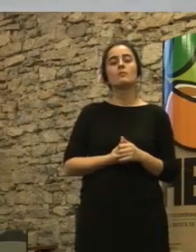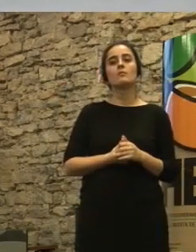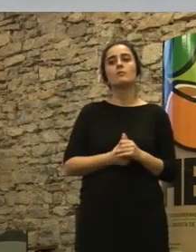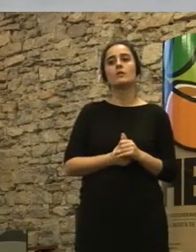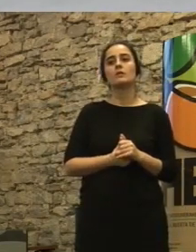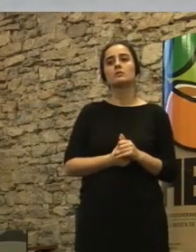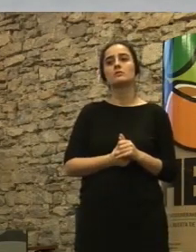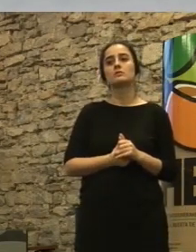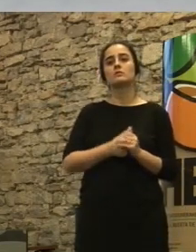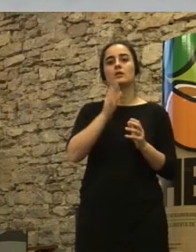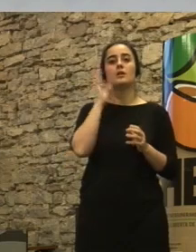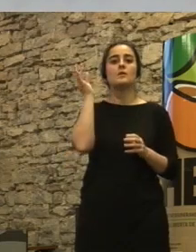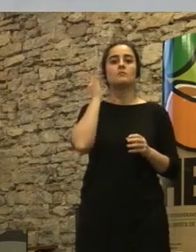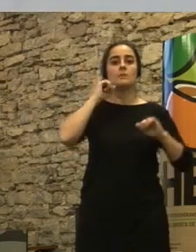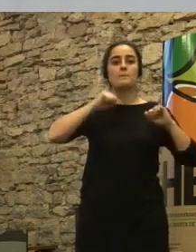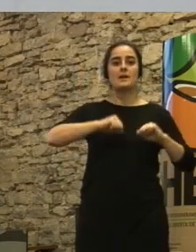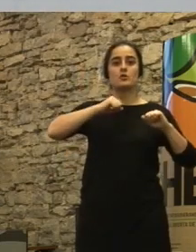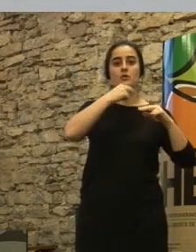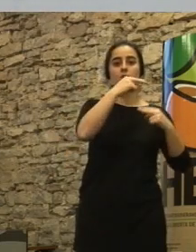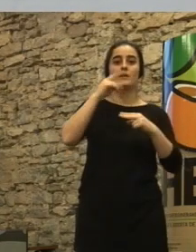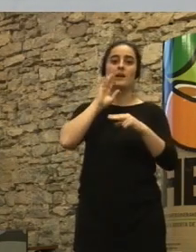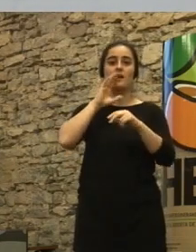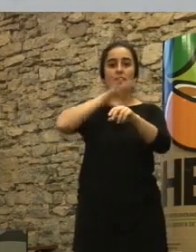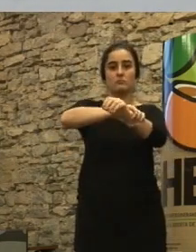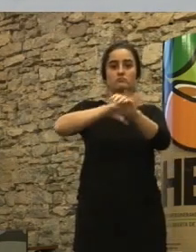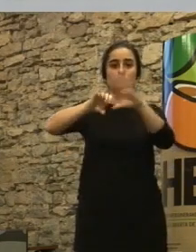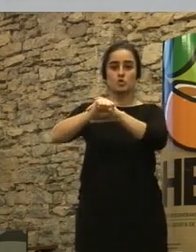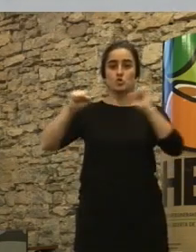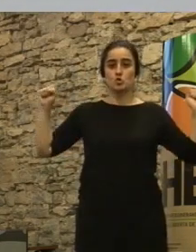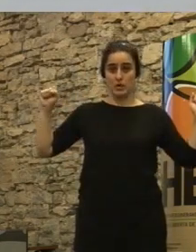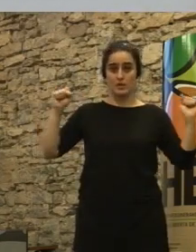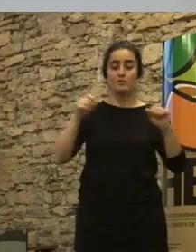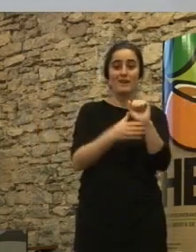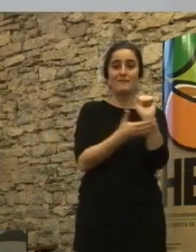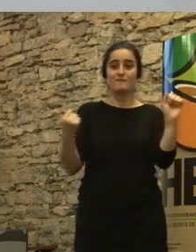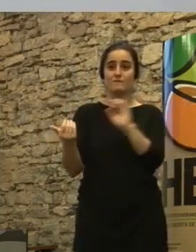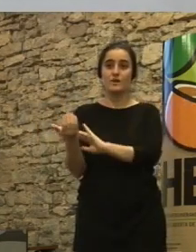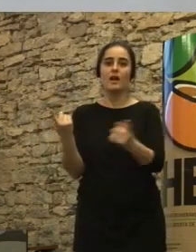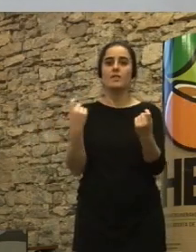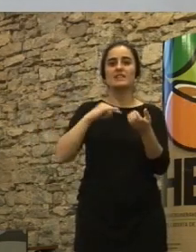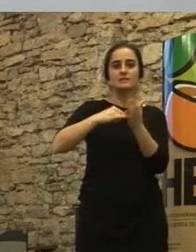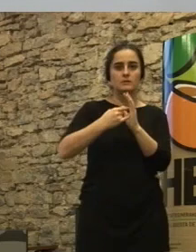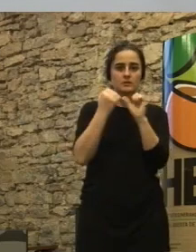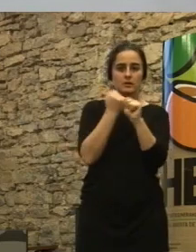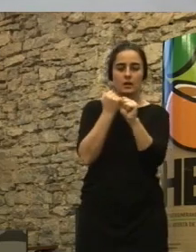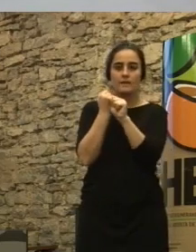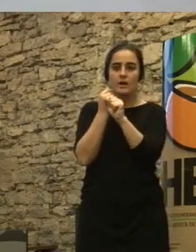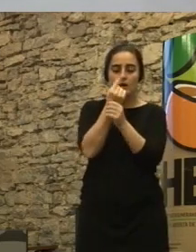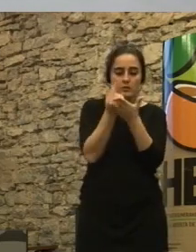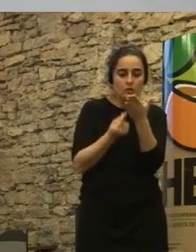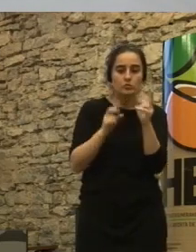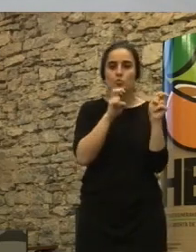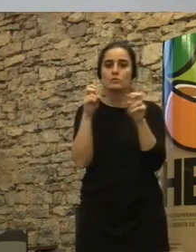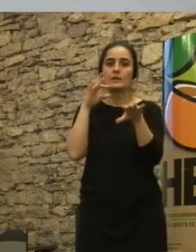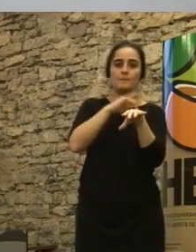las residencias de mayores y las sujeciones, ¿vale? Para quitar la sujeción hay que diseñar un sistema de trabajo entre los médicos